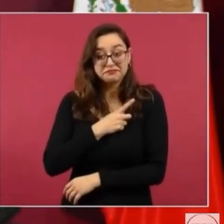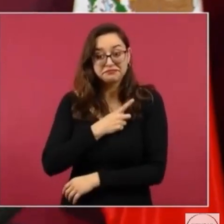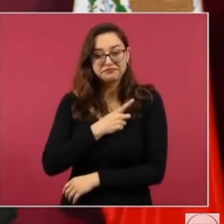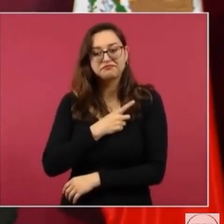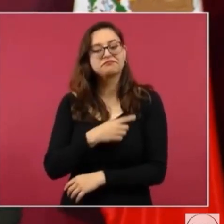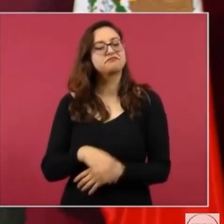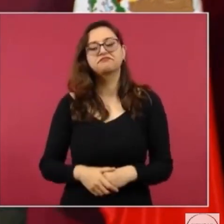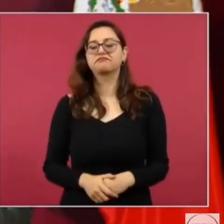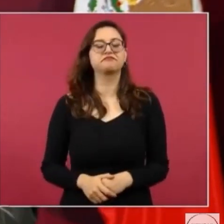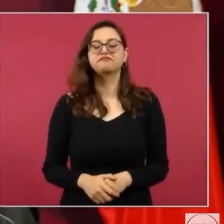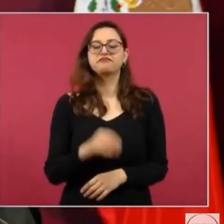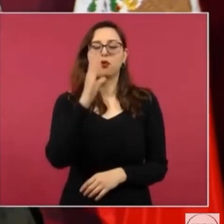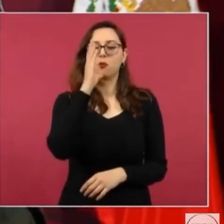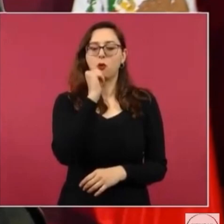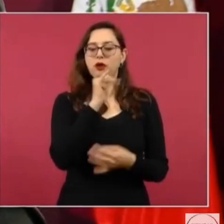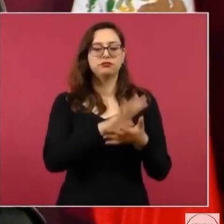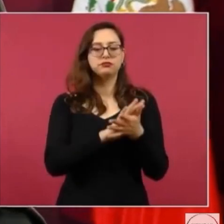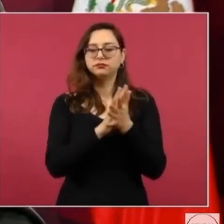no funciona.